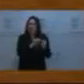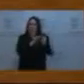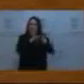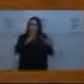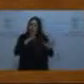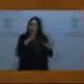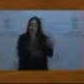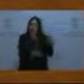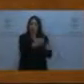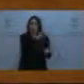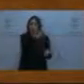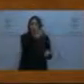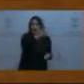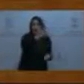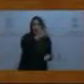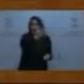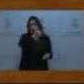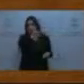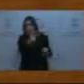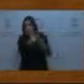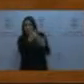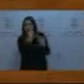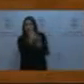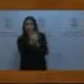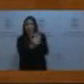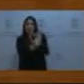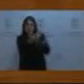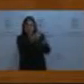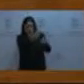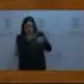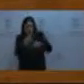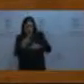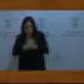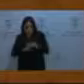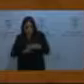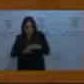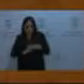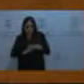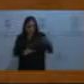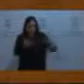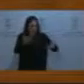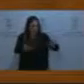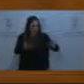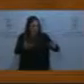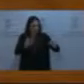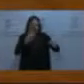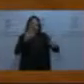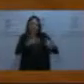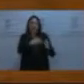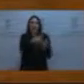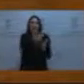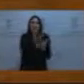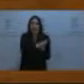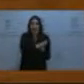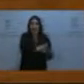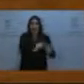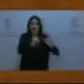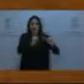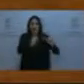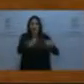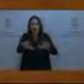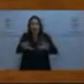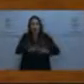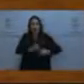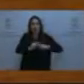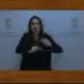años 2015 y 2016 con los datos que nos ha facilitado por escrito, observamos que descienden los expedientes abiertos en acogimiento